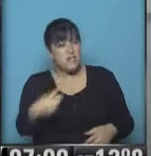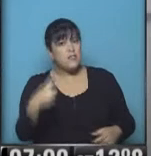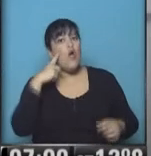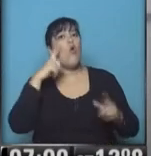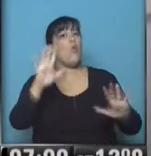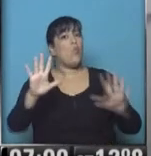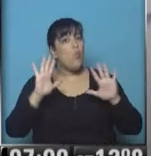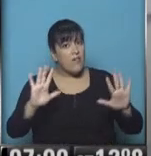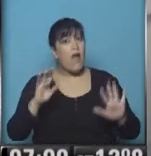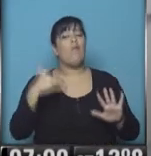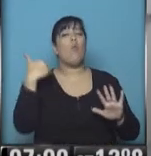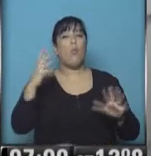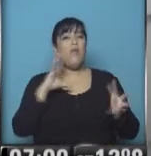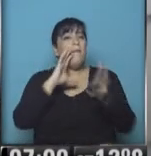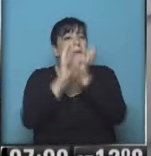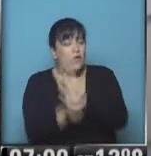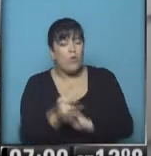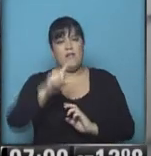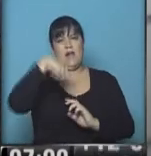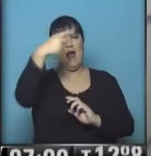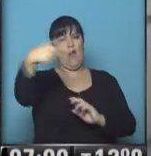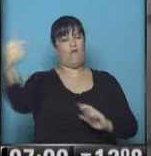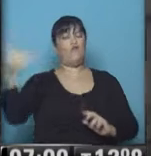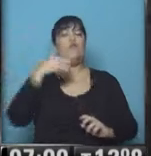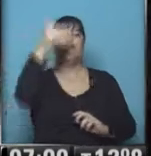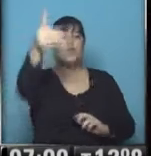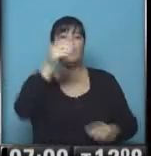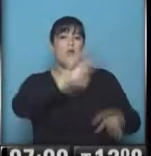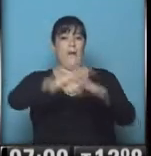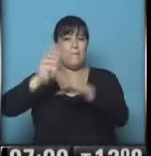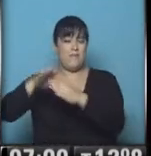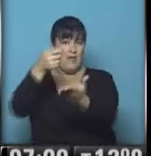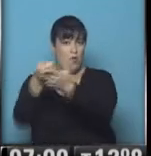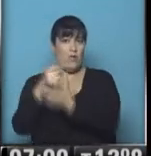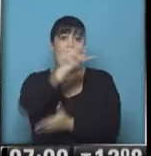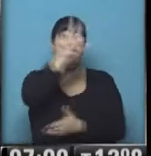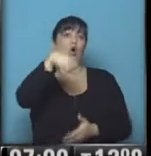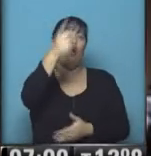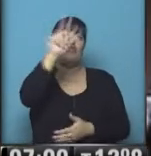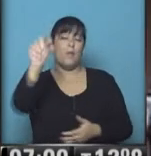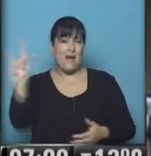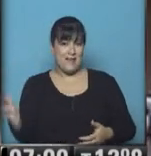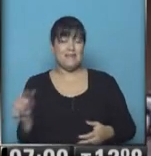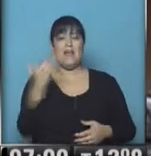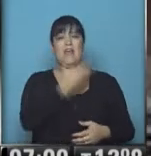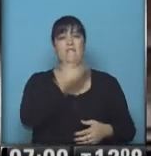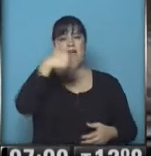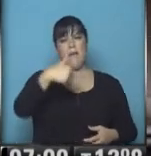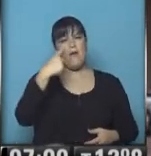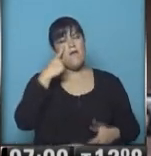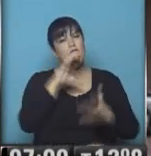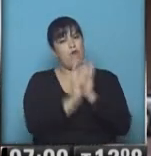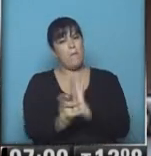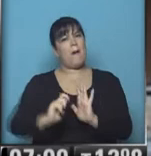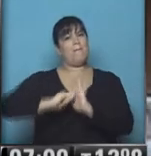afectar a futuras reestructuraciones de deuda. Recordemos que el Fondo Monetario Internacional está integrado y tiene una presión importante de la